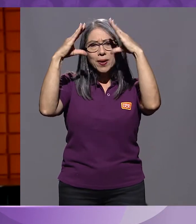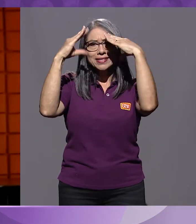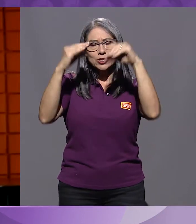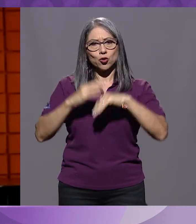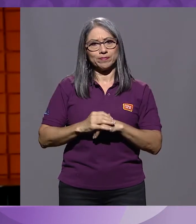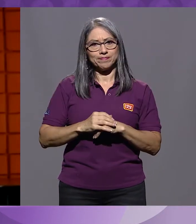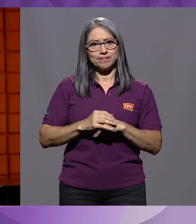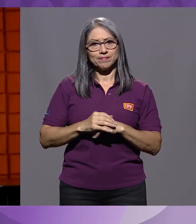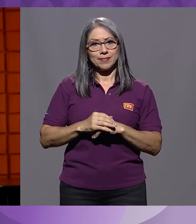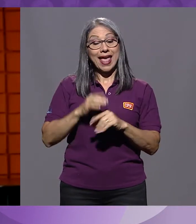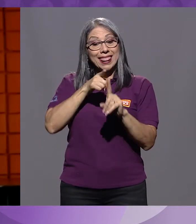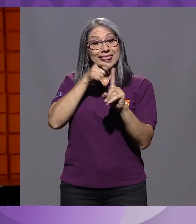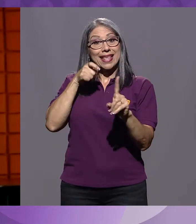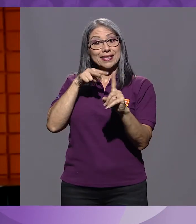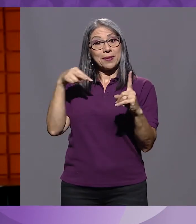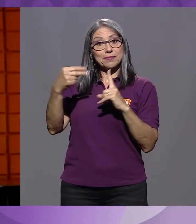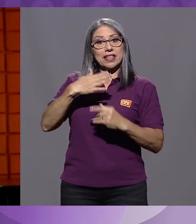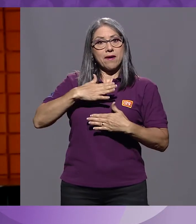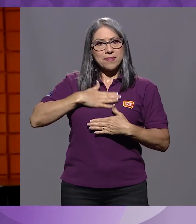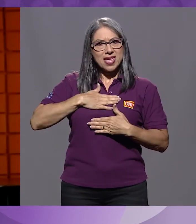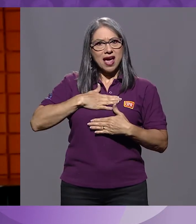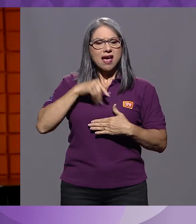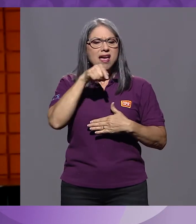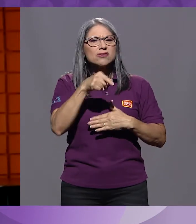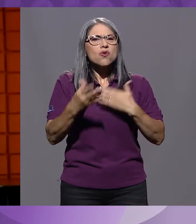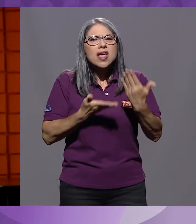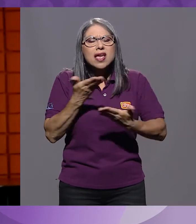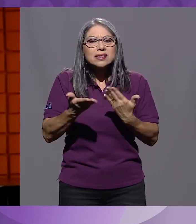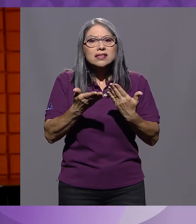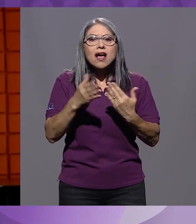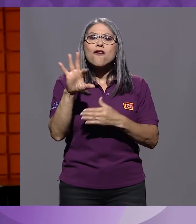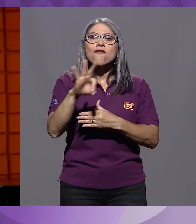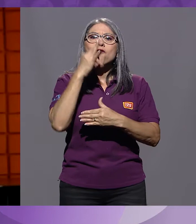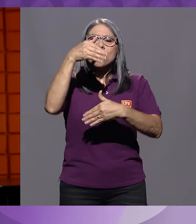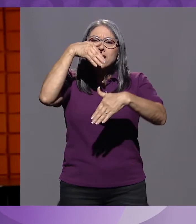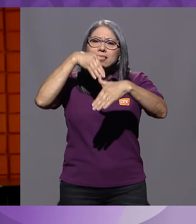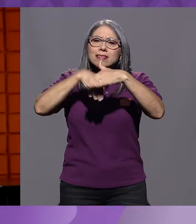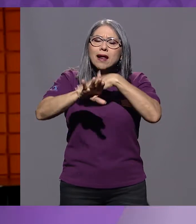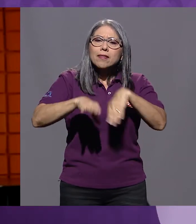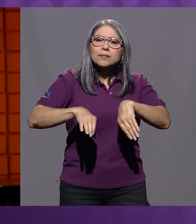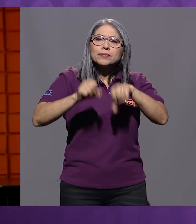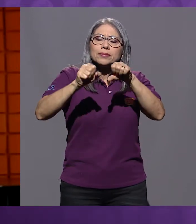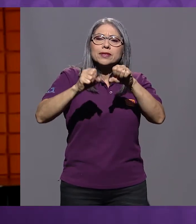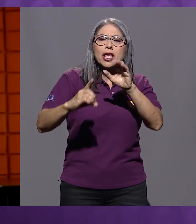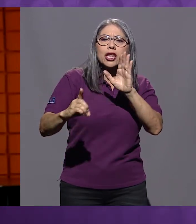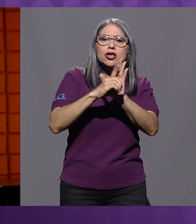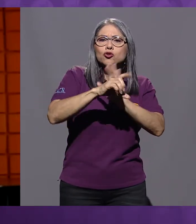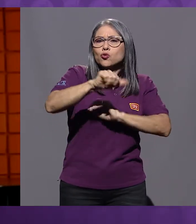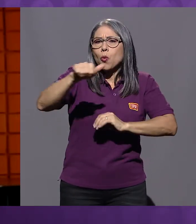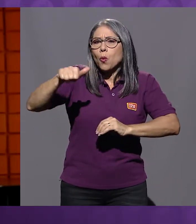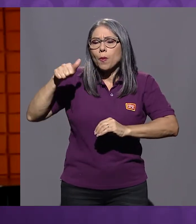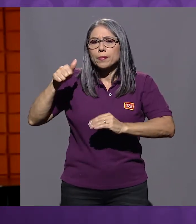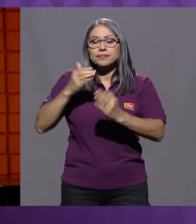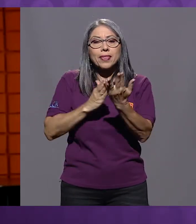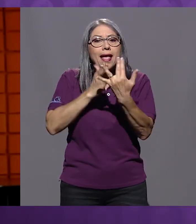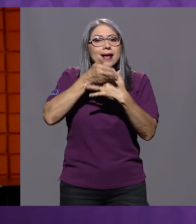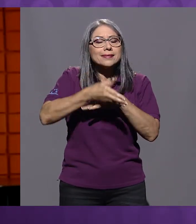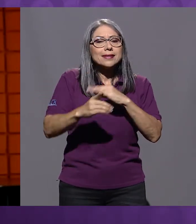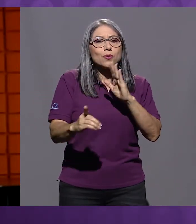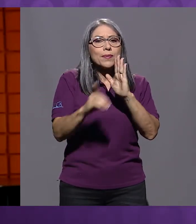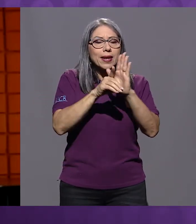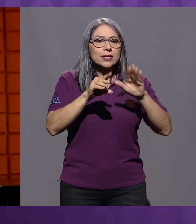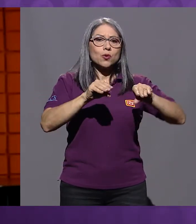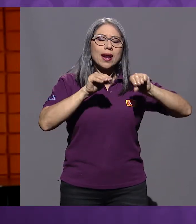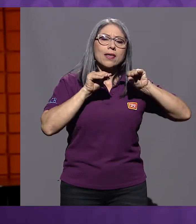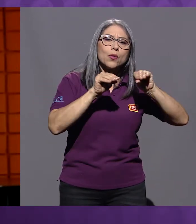desde mi perspectiva, es la puerta a la entrada para acceso a los otros derechos. El acceso al derecho a la educación,